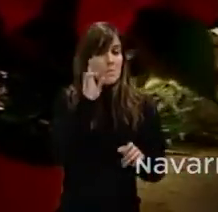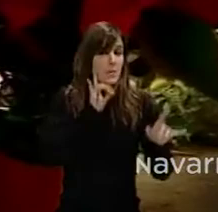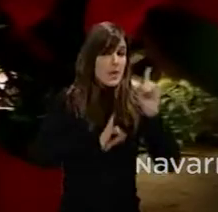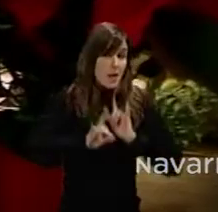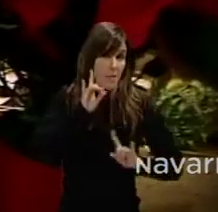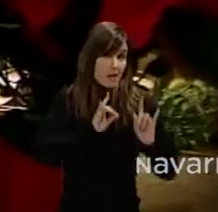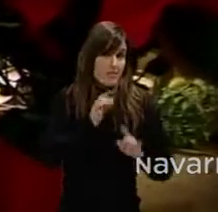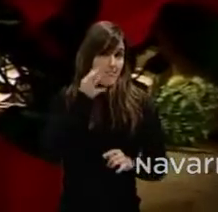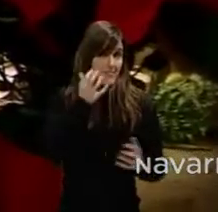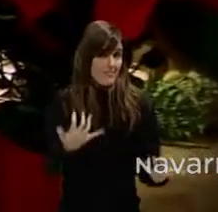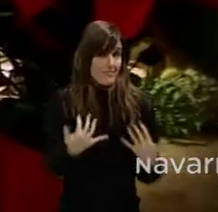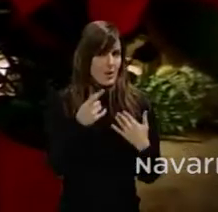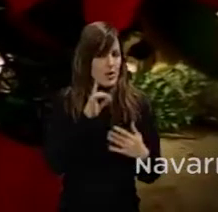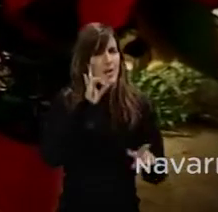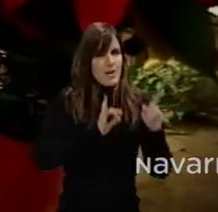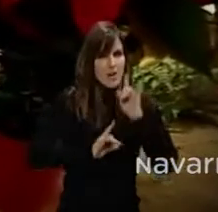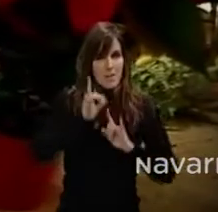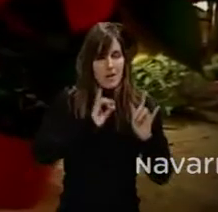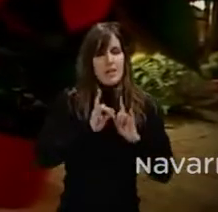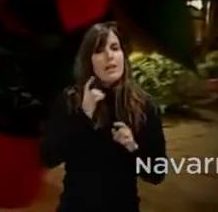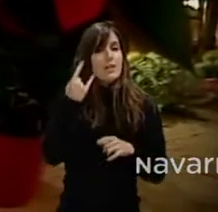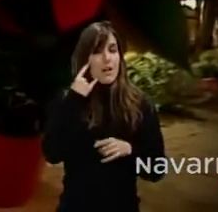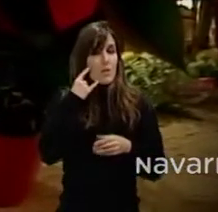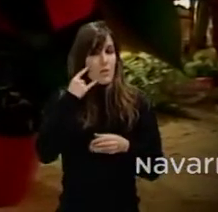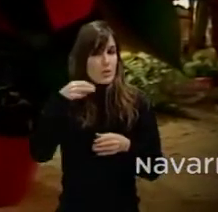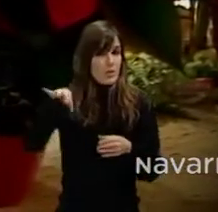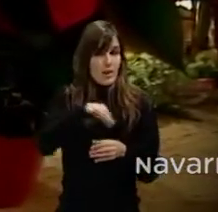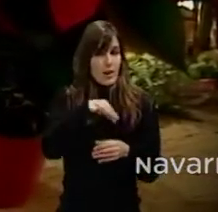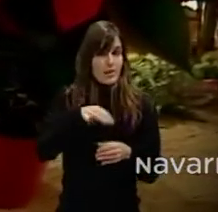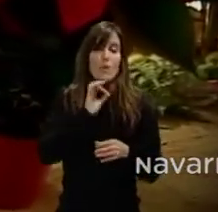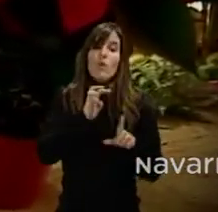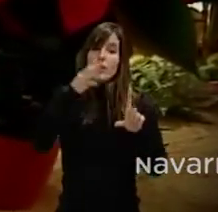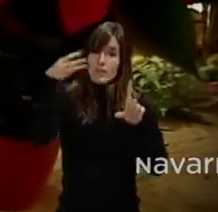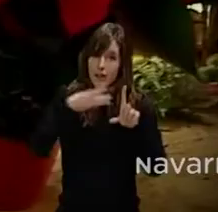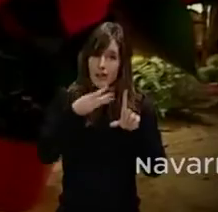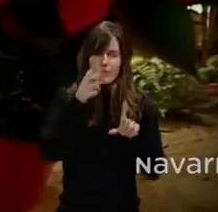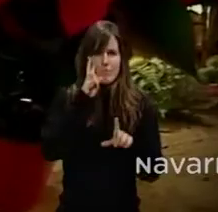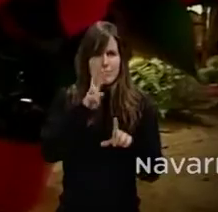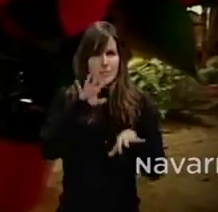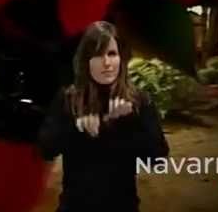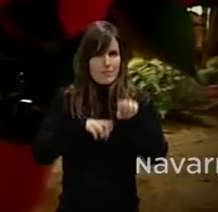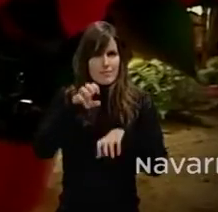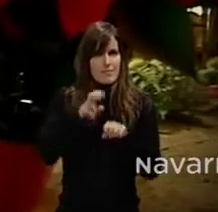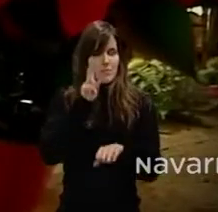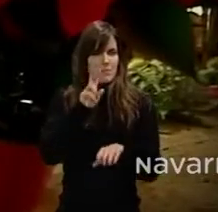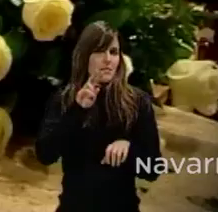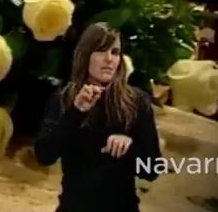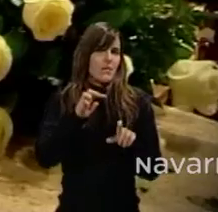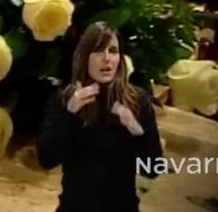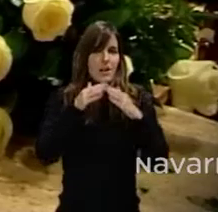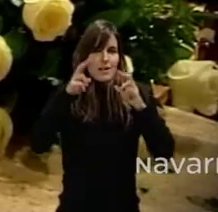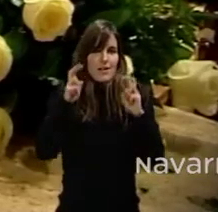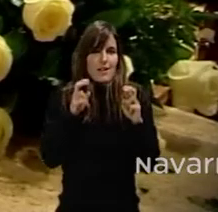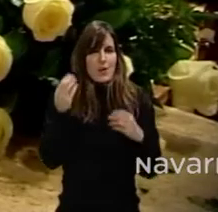telefónica y pago con tarjeta por teléfono o lo que es la tienda online que ves ahí los productos y no sales de casa